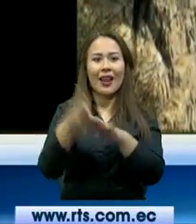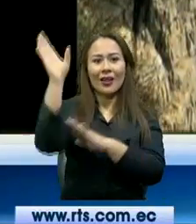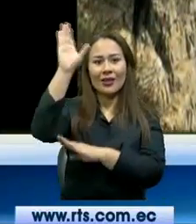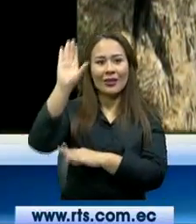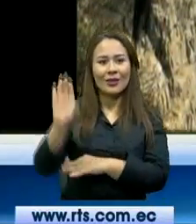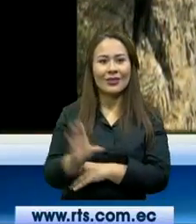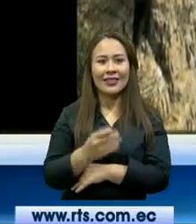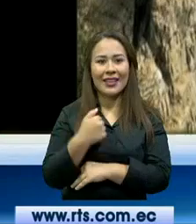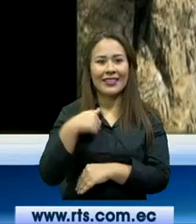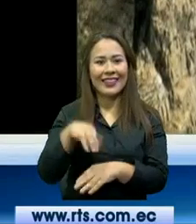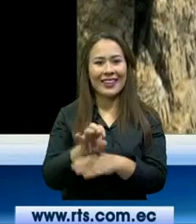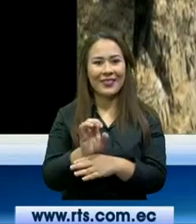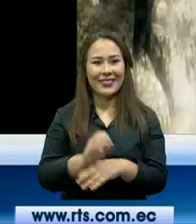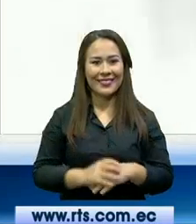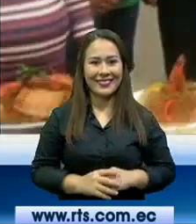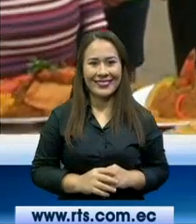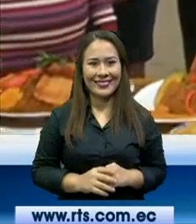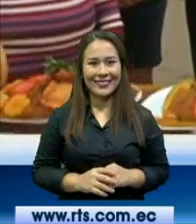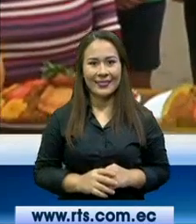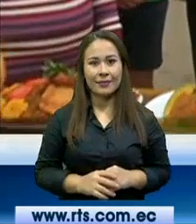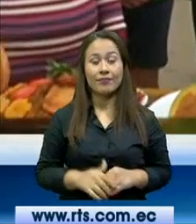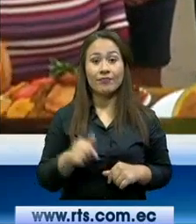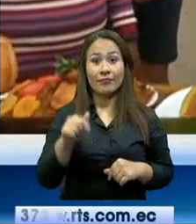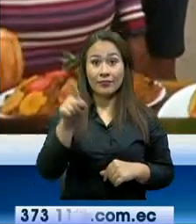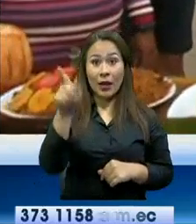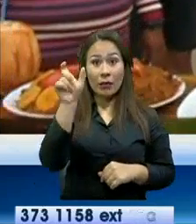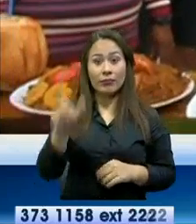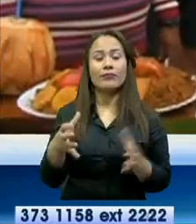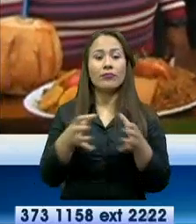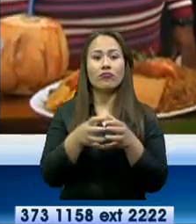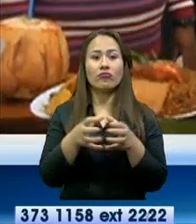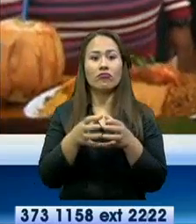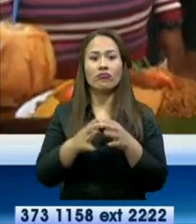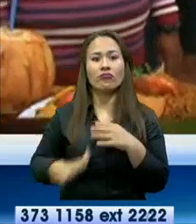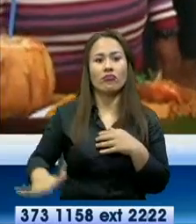norte ecuatoriana. Represento a la Asociación de